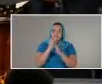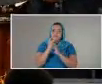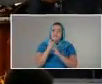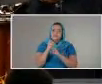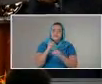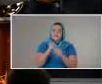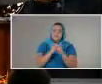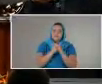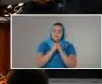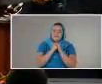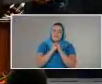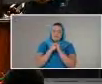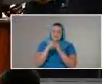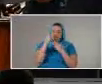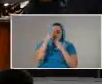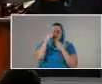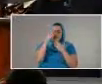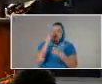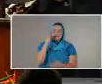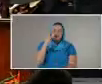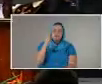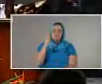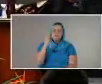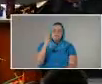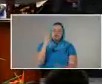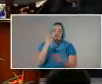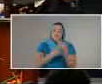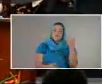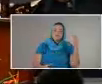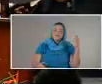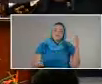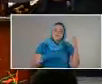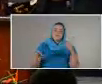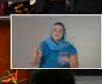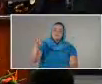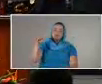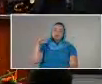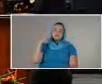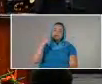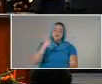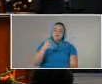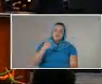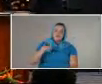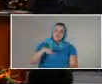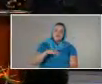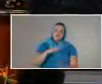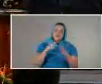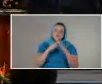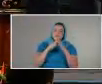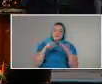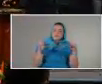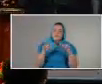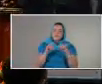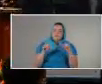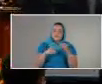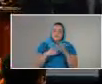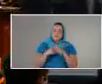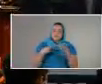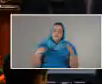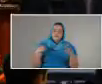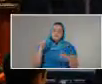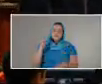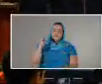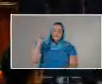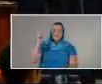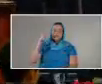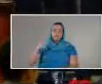Gracias, Señor. Llévanos con paz, llévanos con bien, Señor, a nuestra casa. Que nada quite, Señor, lo que tú has dado a cada